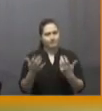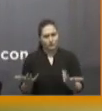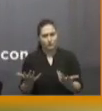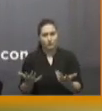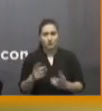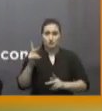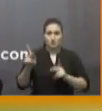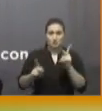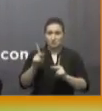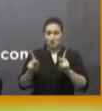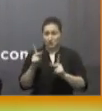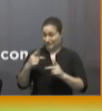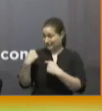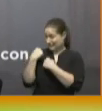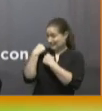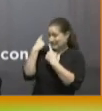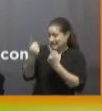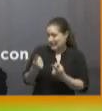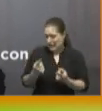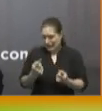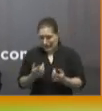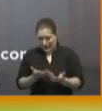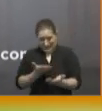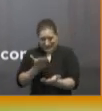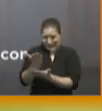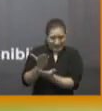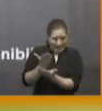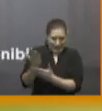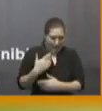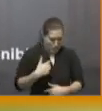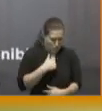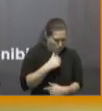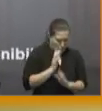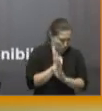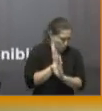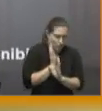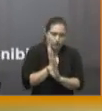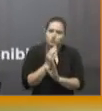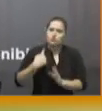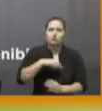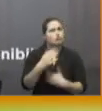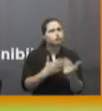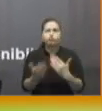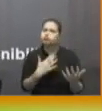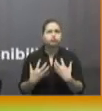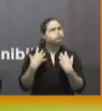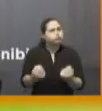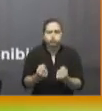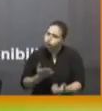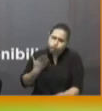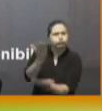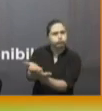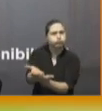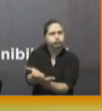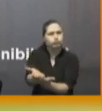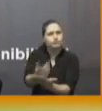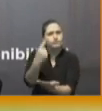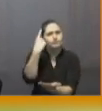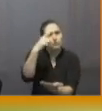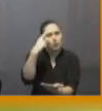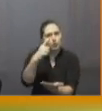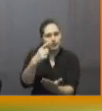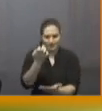manos se les van las manos y se le va el cuerpo también y hay cositas que hay que